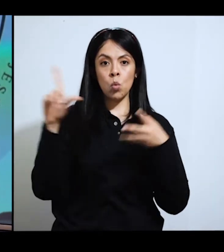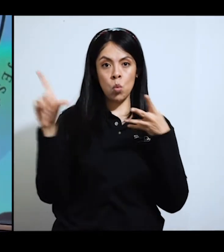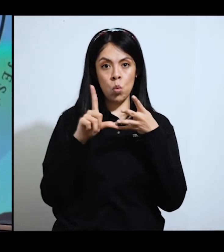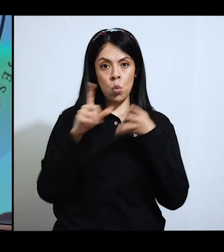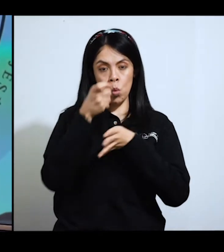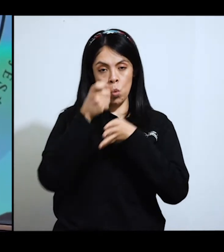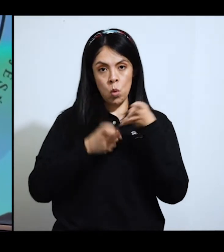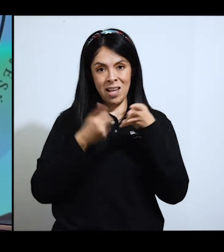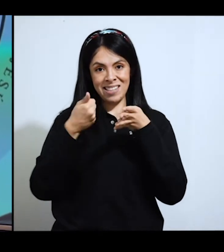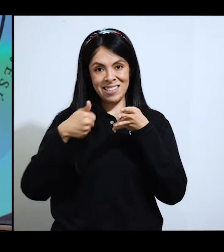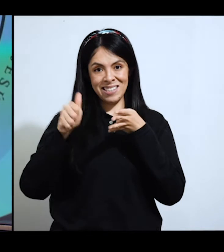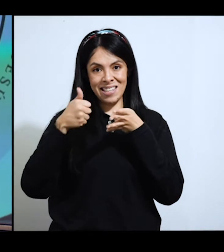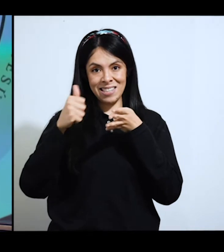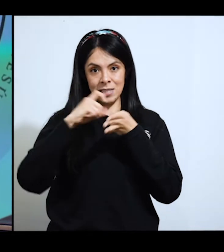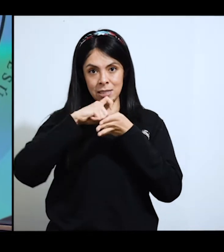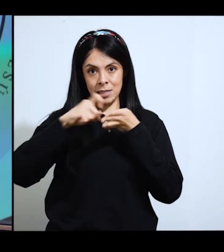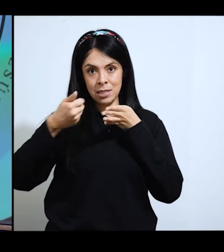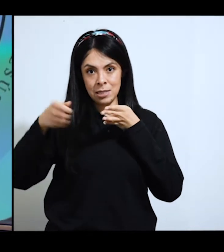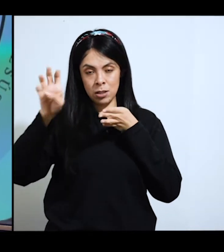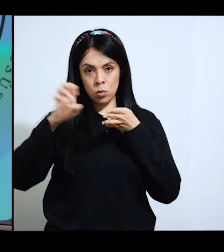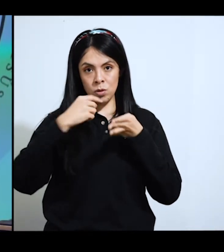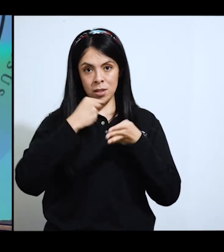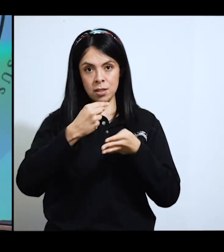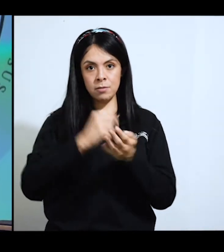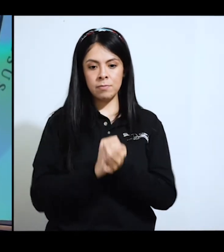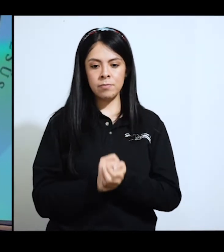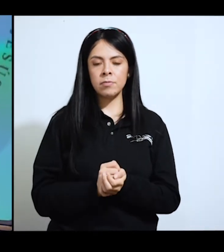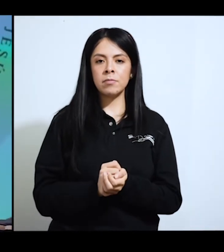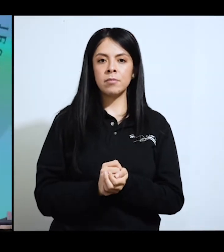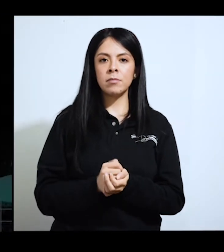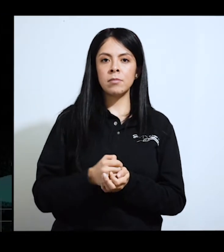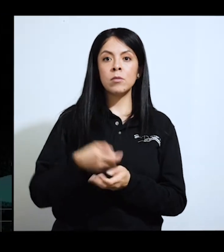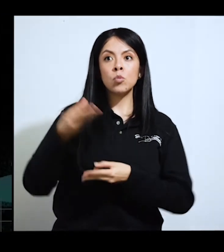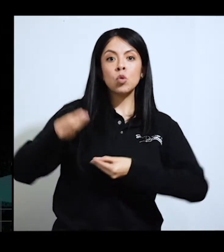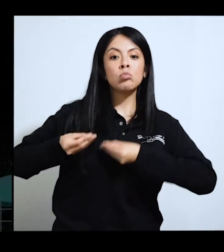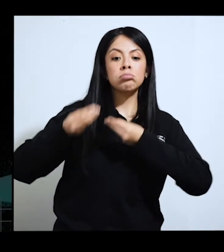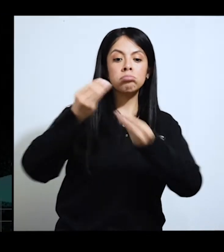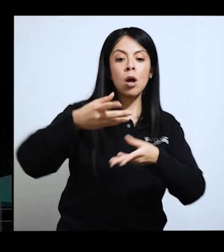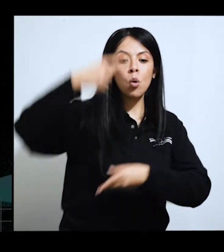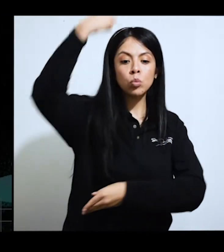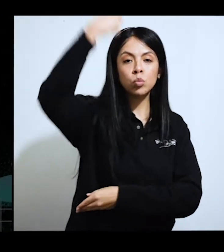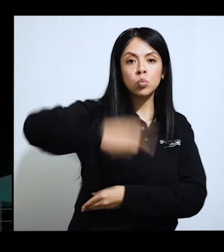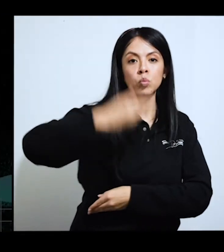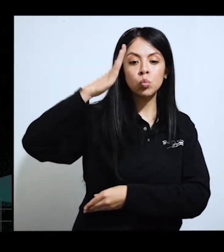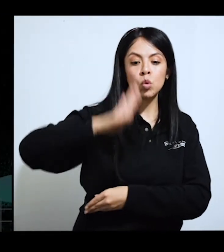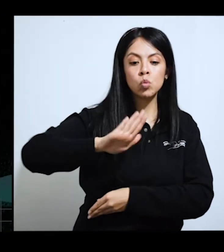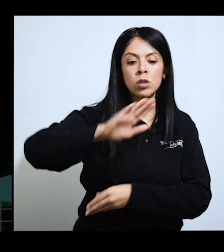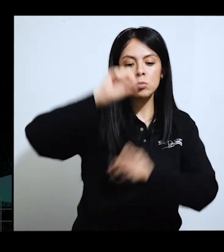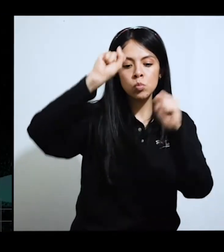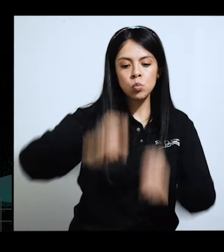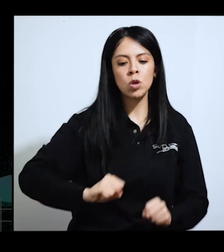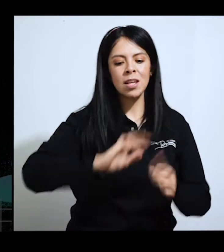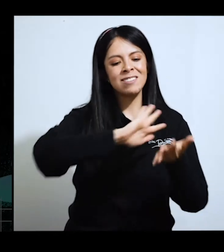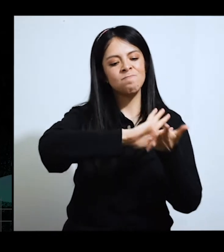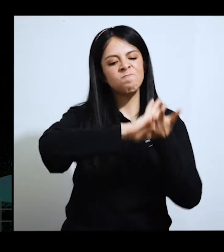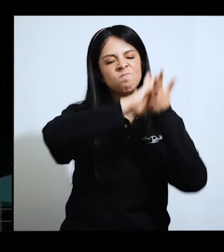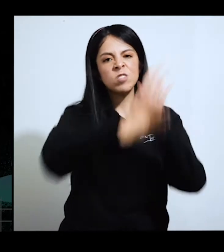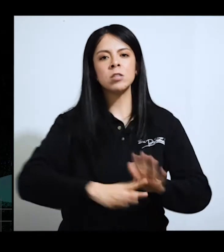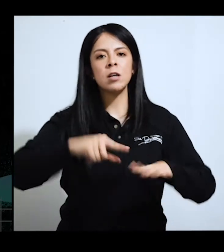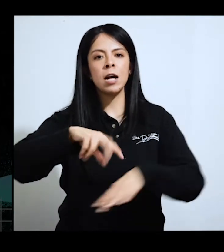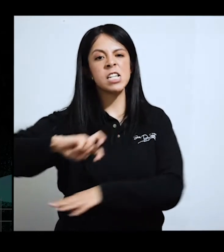no necesitamos? Él dijo en Lucas 10, 19, les he dado autoridad a